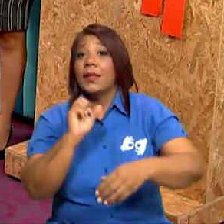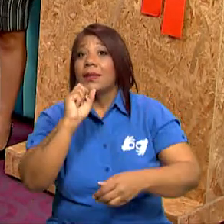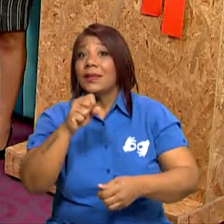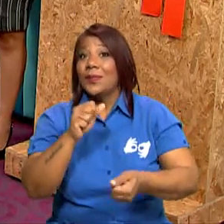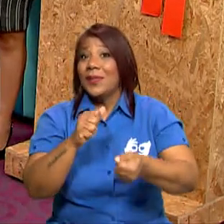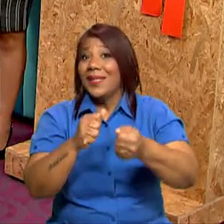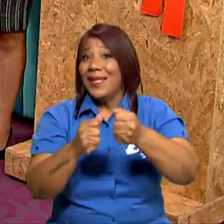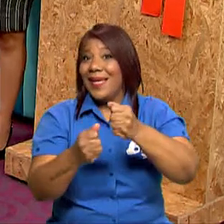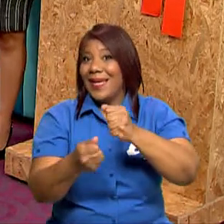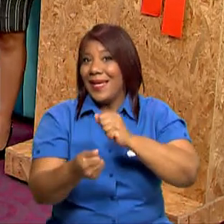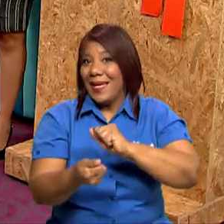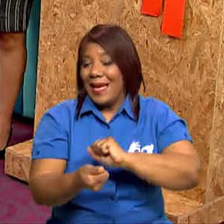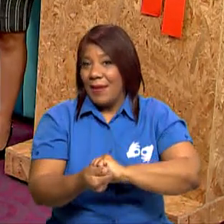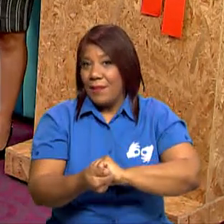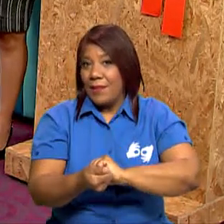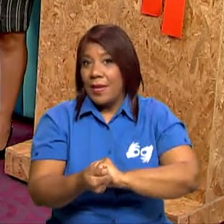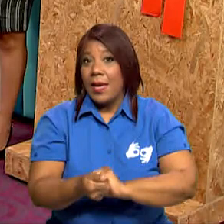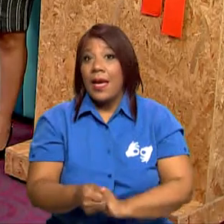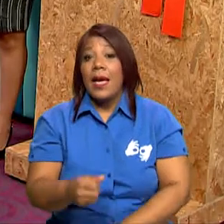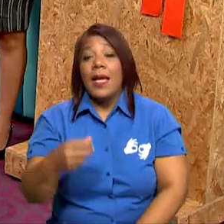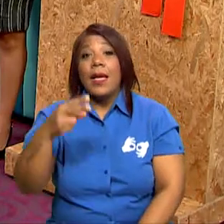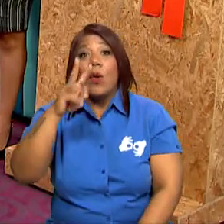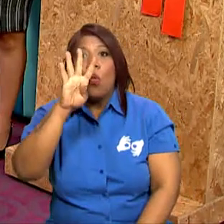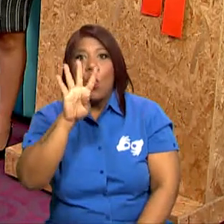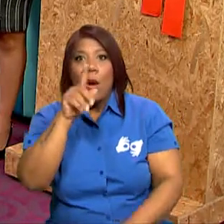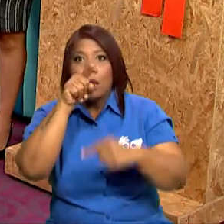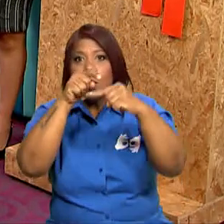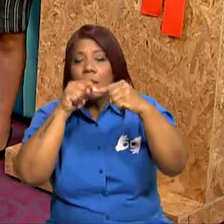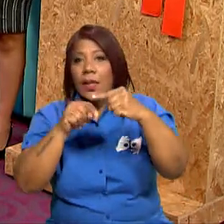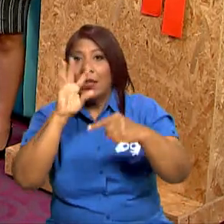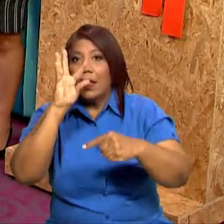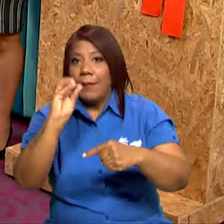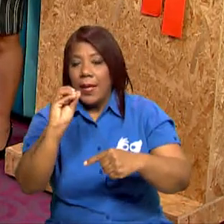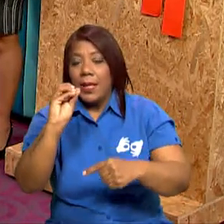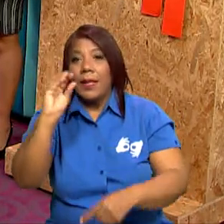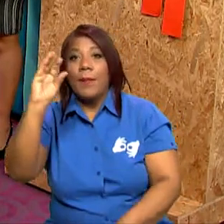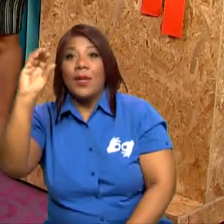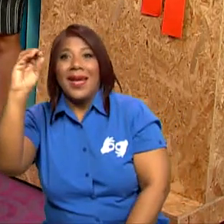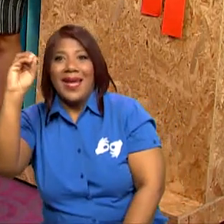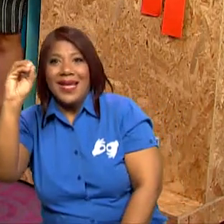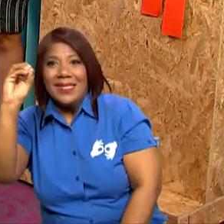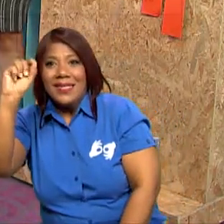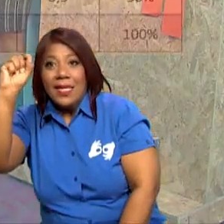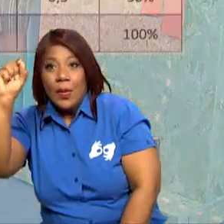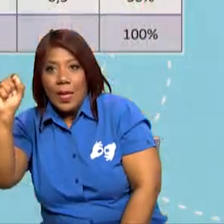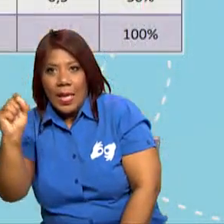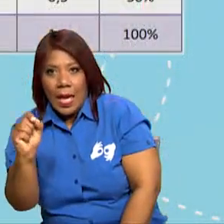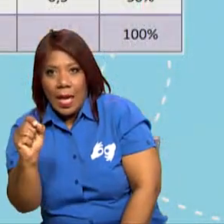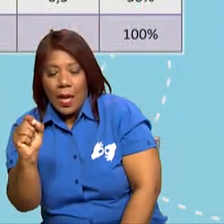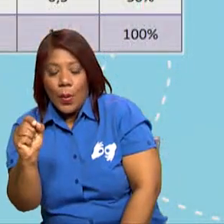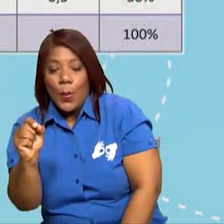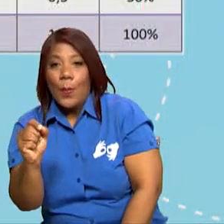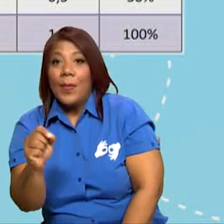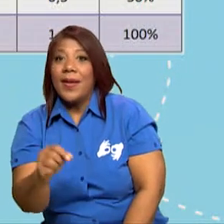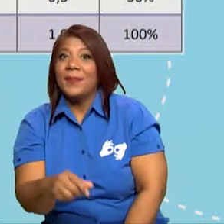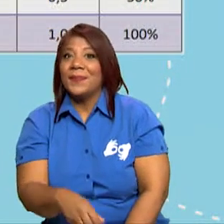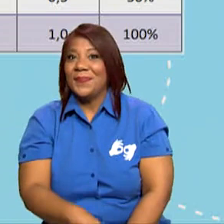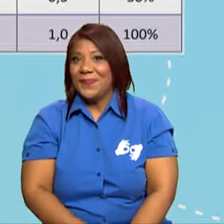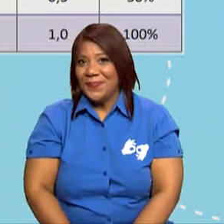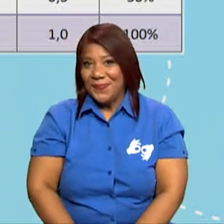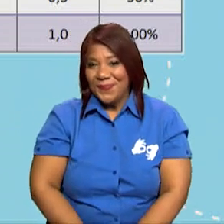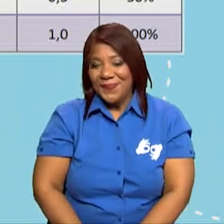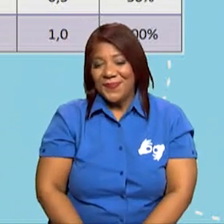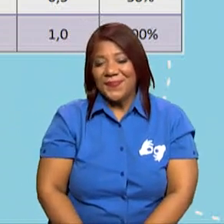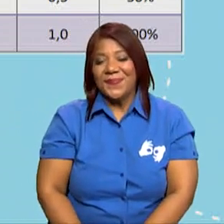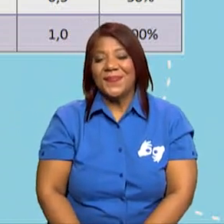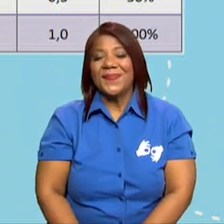saca el valor decimal? Acuérdate, lo vimos ahorita en el recordemos. Ajá. Vamos a dividir 4